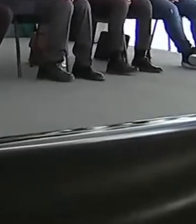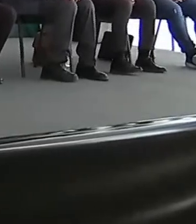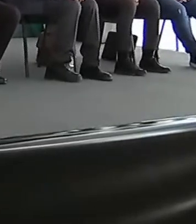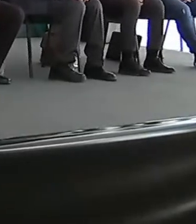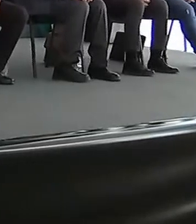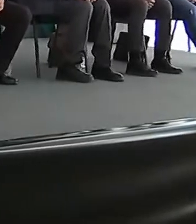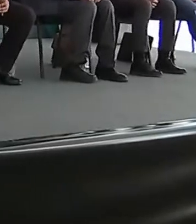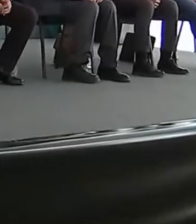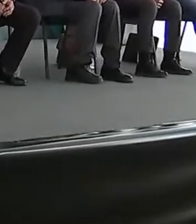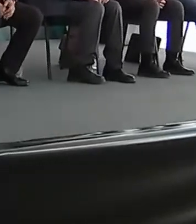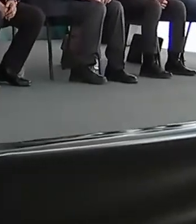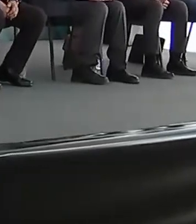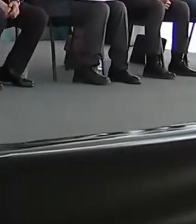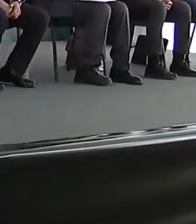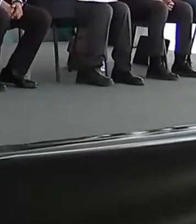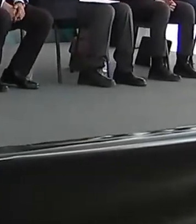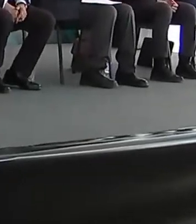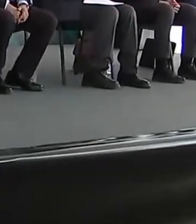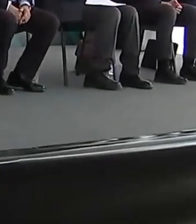Chávez Gallegos.